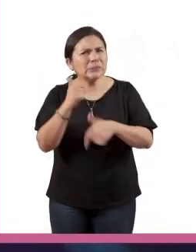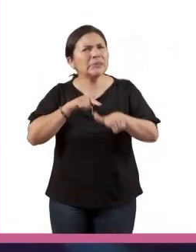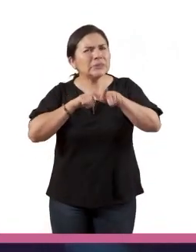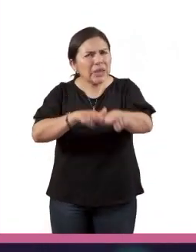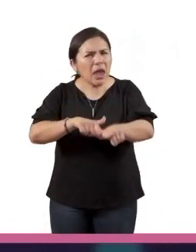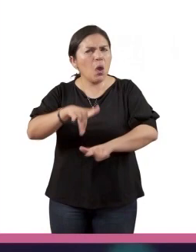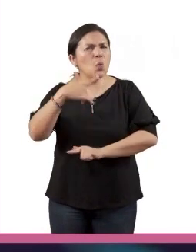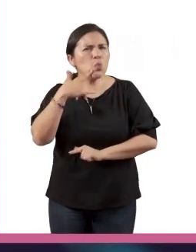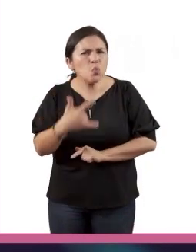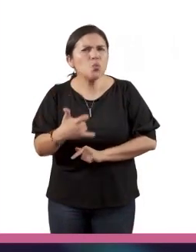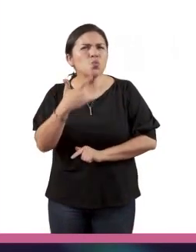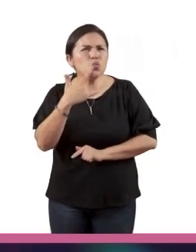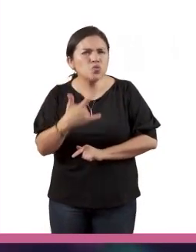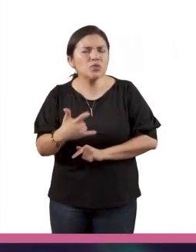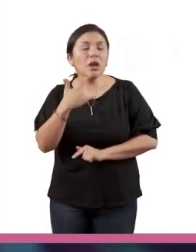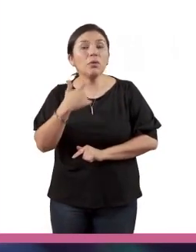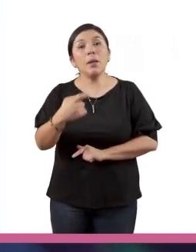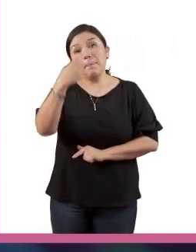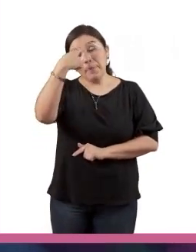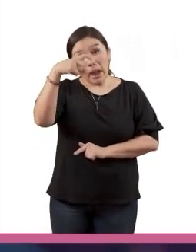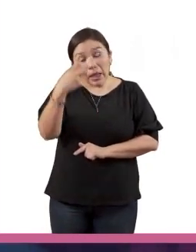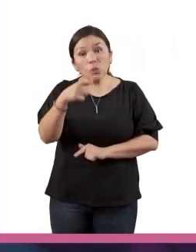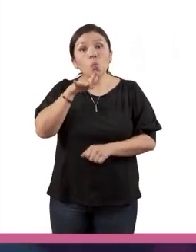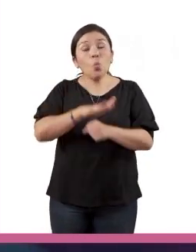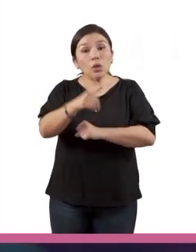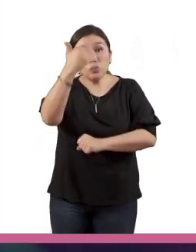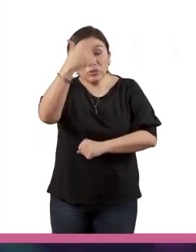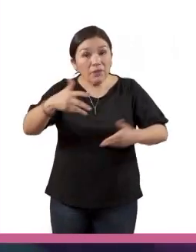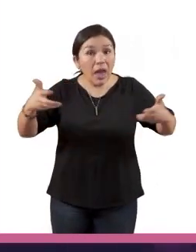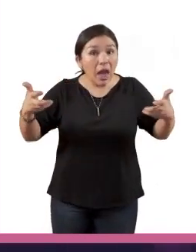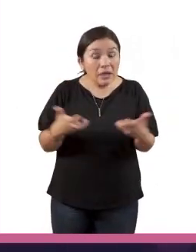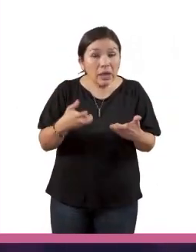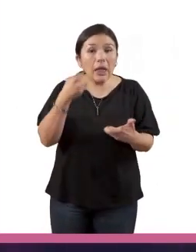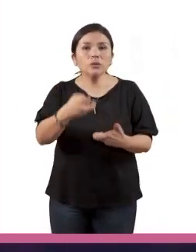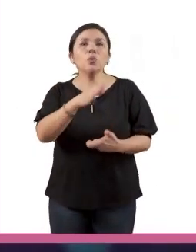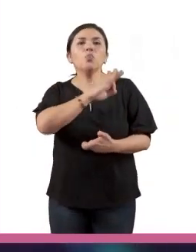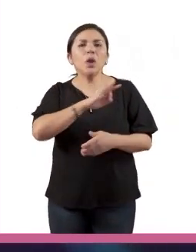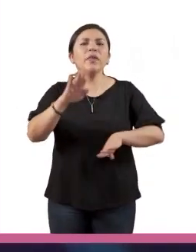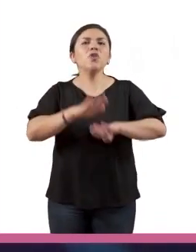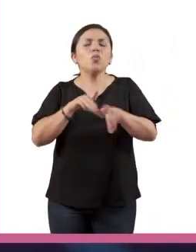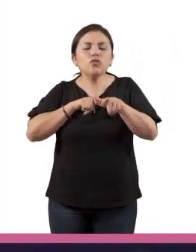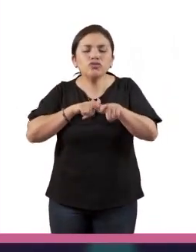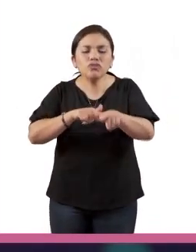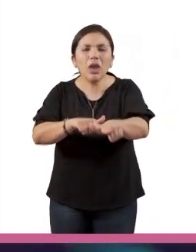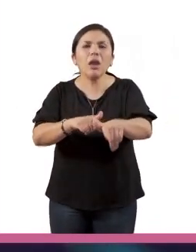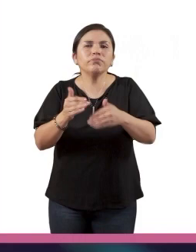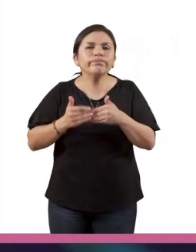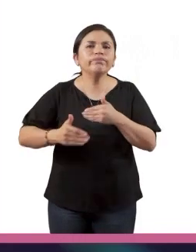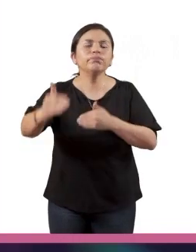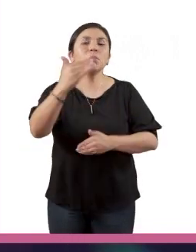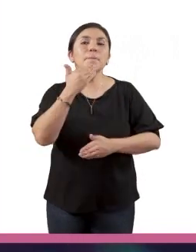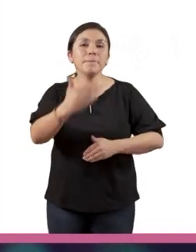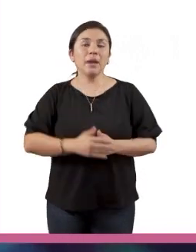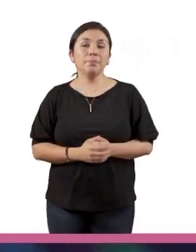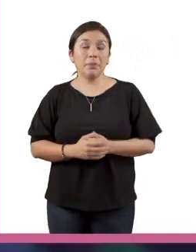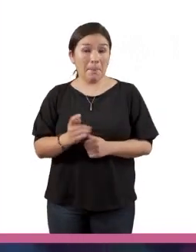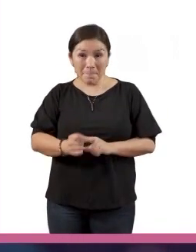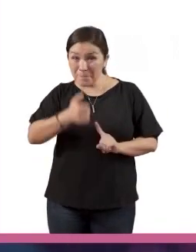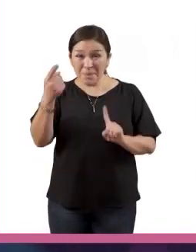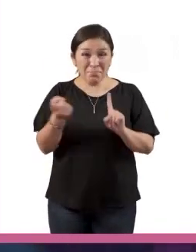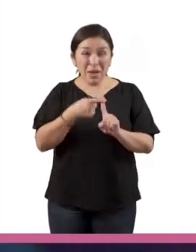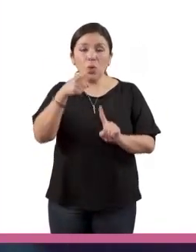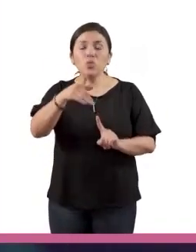hay que perseverar, hay que seguir luchando porque lo que uno sabe hacer pueda ser un camino de